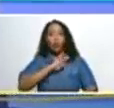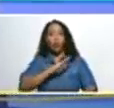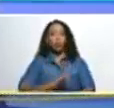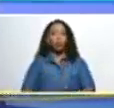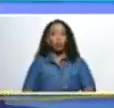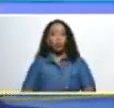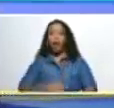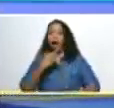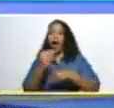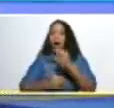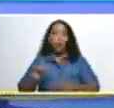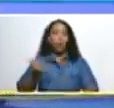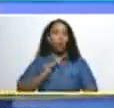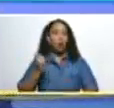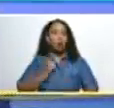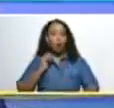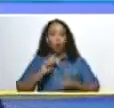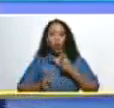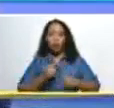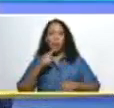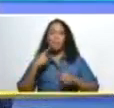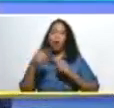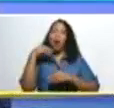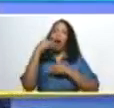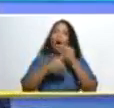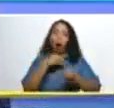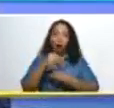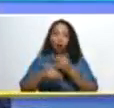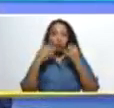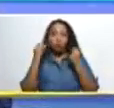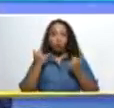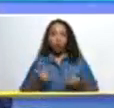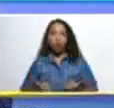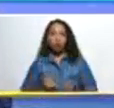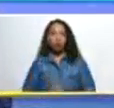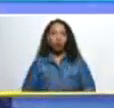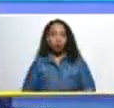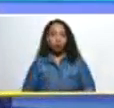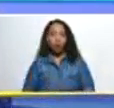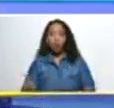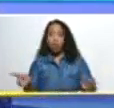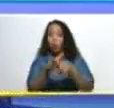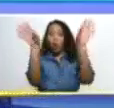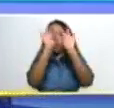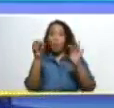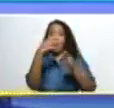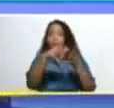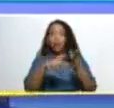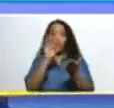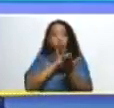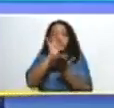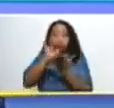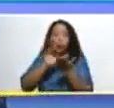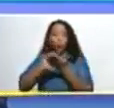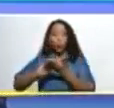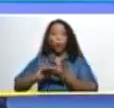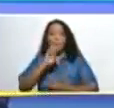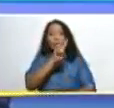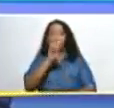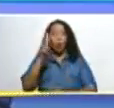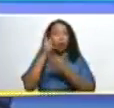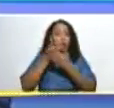Haga lo que tenga que hacer, pero hágalo, y hágalo ya. Igualmente, material estratégico recuperado, 22